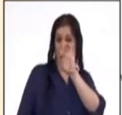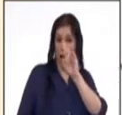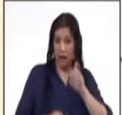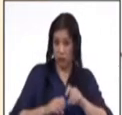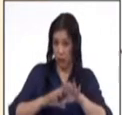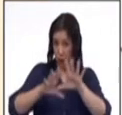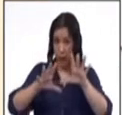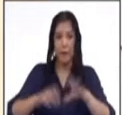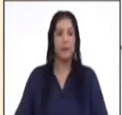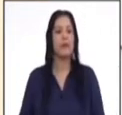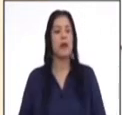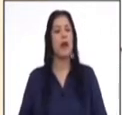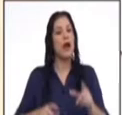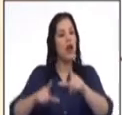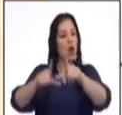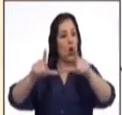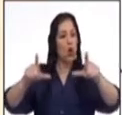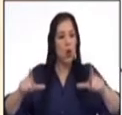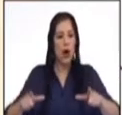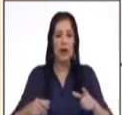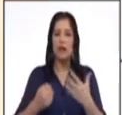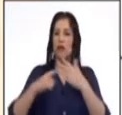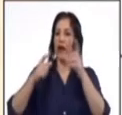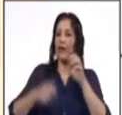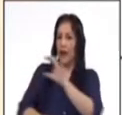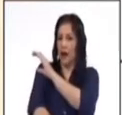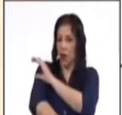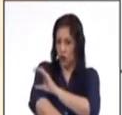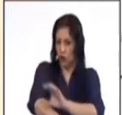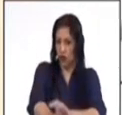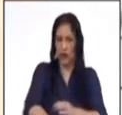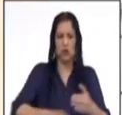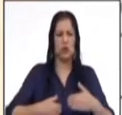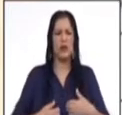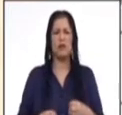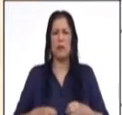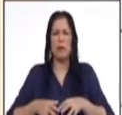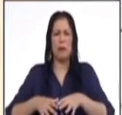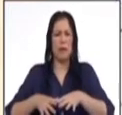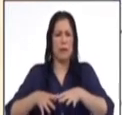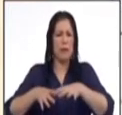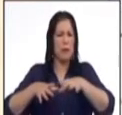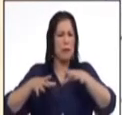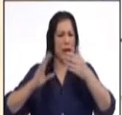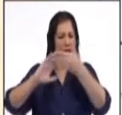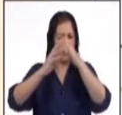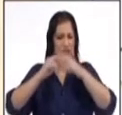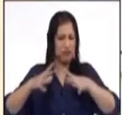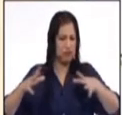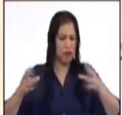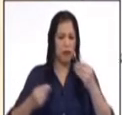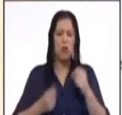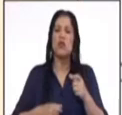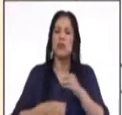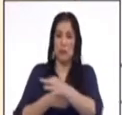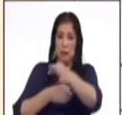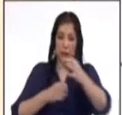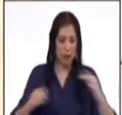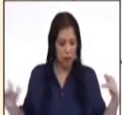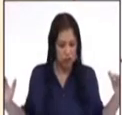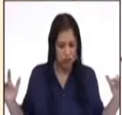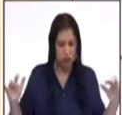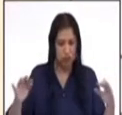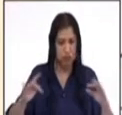refieren al cólera, las zonas periféricas de las ciudades de la costa tuvieron un acelerado crecimiento demográfico por la llegada de migrantes del campo, siendo